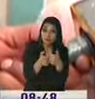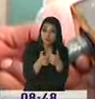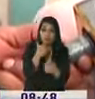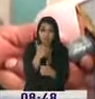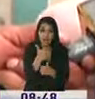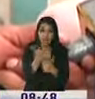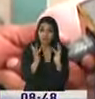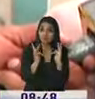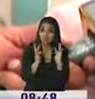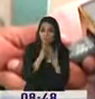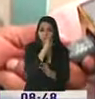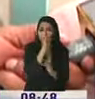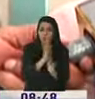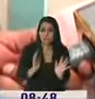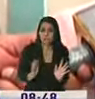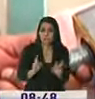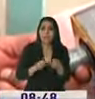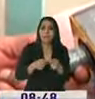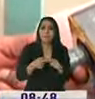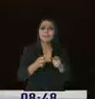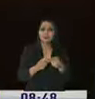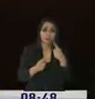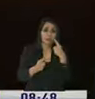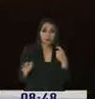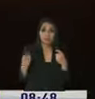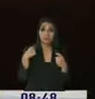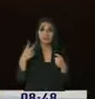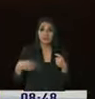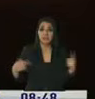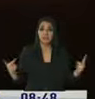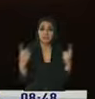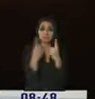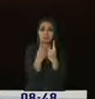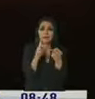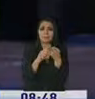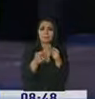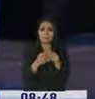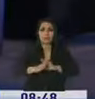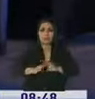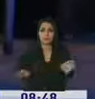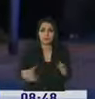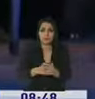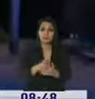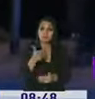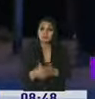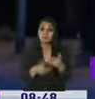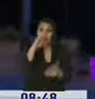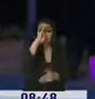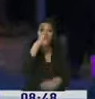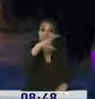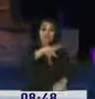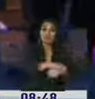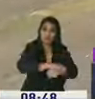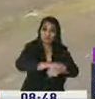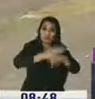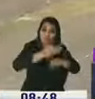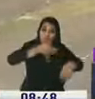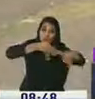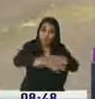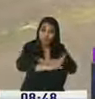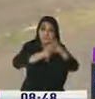de enamorados, no. De amistad, sí. Luego de 10 horas, el sospechoso fue capturado por agentes de la DINASED. En el allanamiento a la